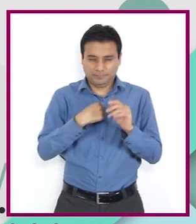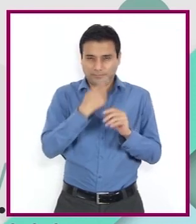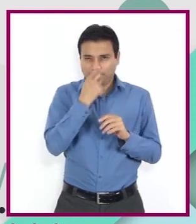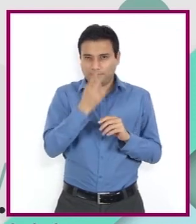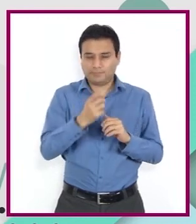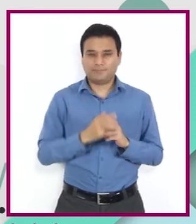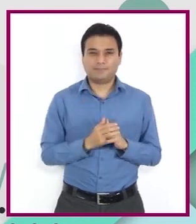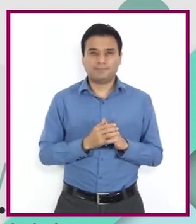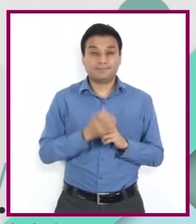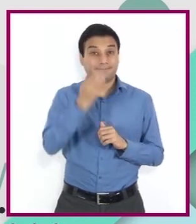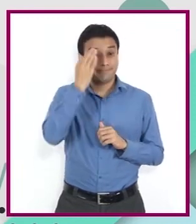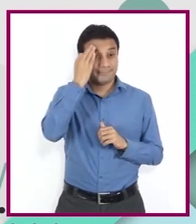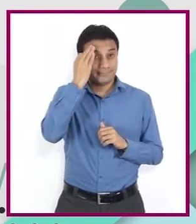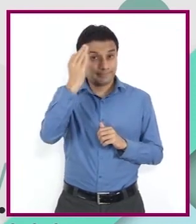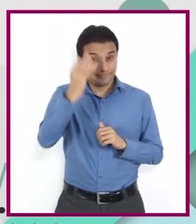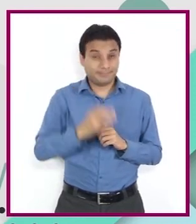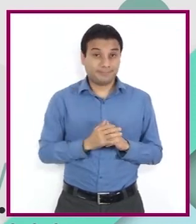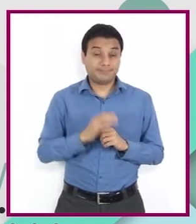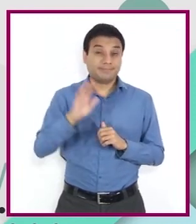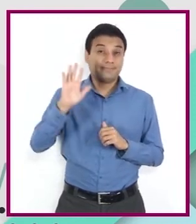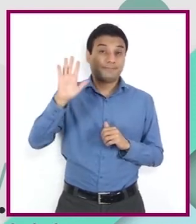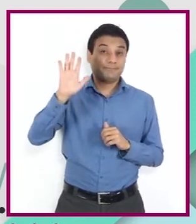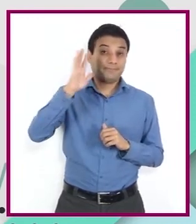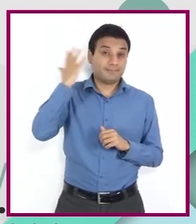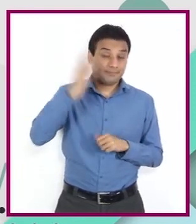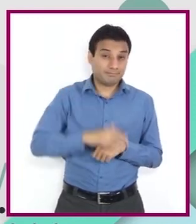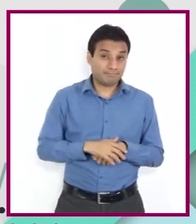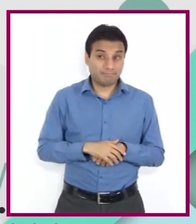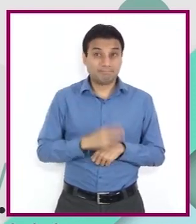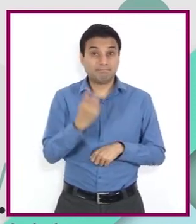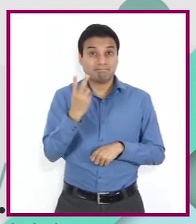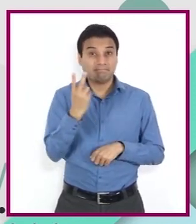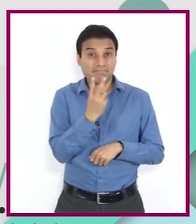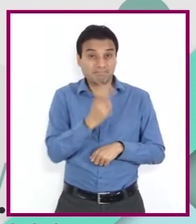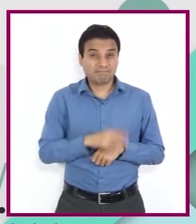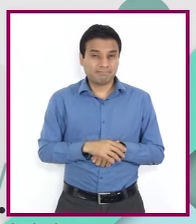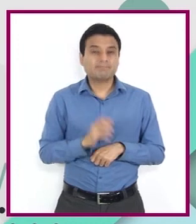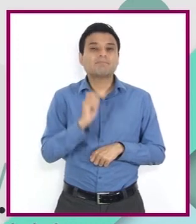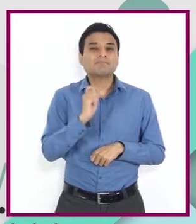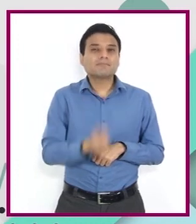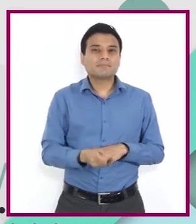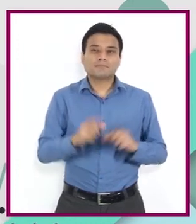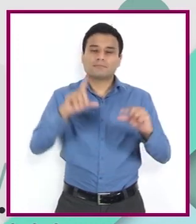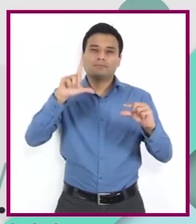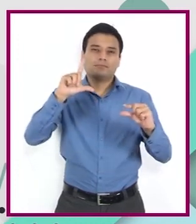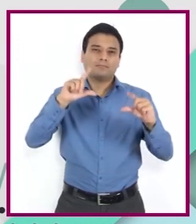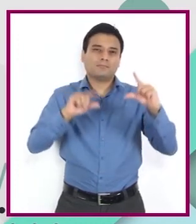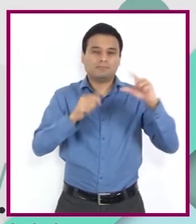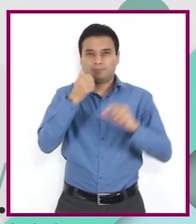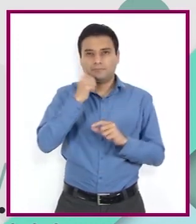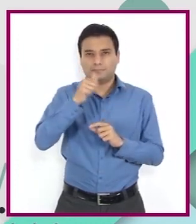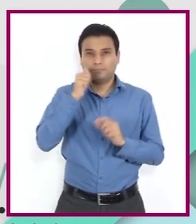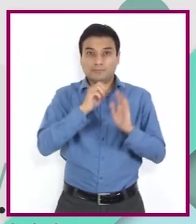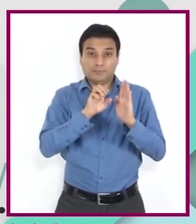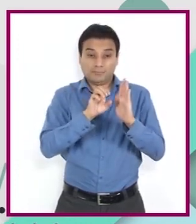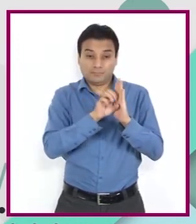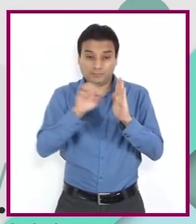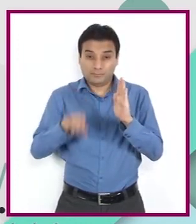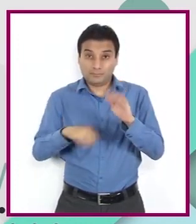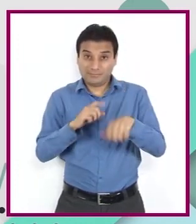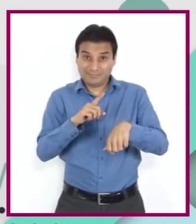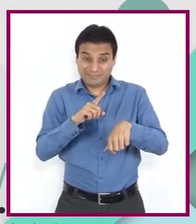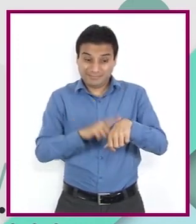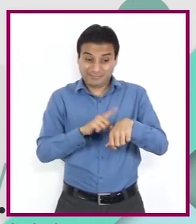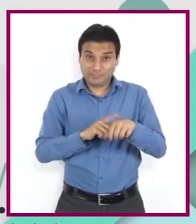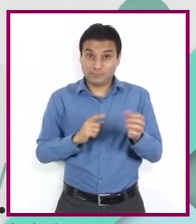el tiempo y la magnitud de la velocidad son magnitudes inversamente proporcionales, porque a mayor tiempo, menor es la